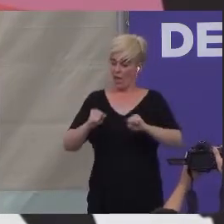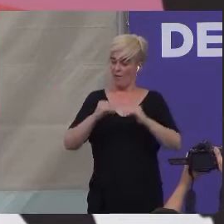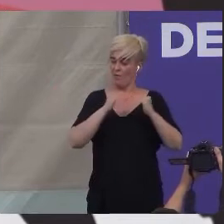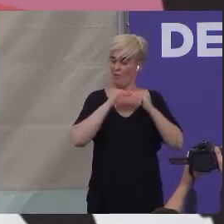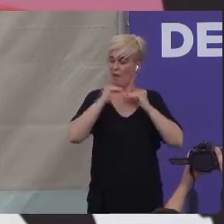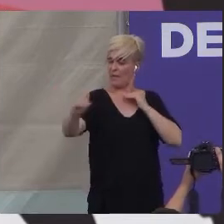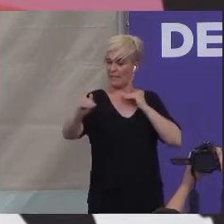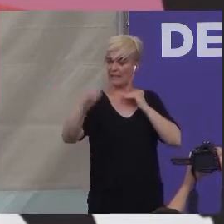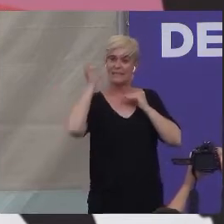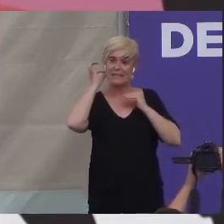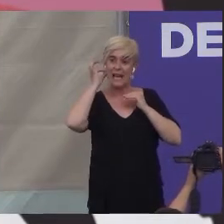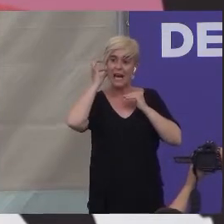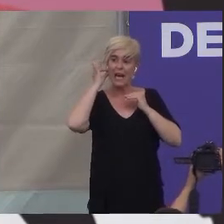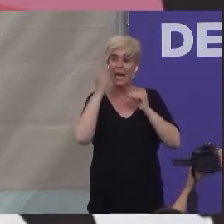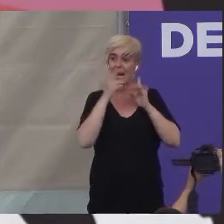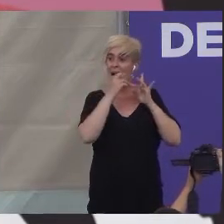Valenciano.